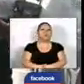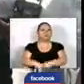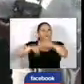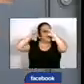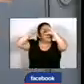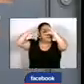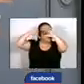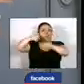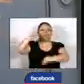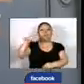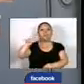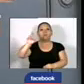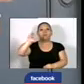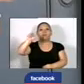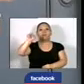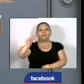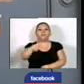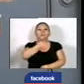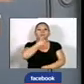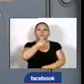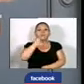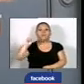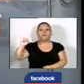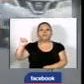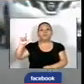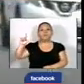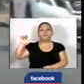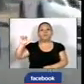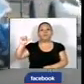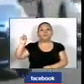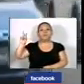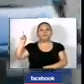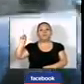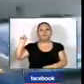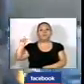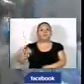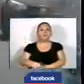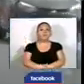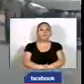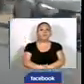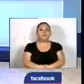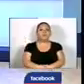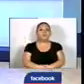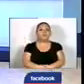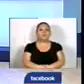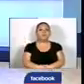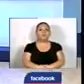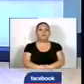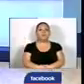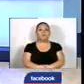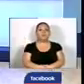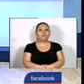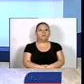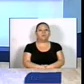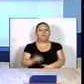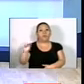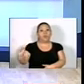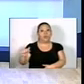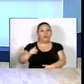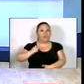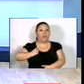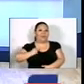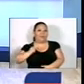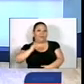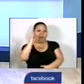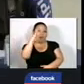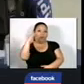Con imágenes de Juan Castellanos, Iliana Leiva, Noticiero Hechos. Y el gobierno de Canadá aportará